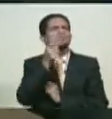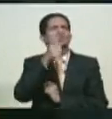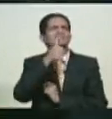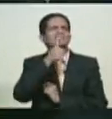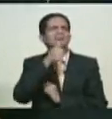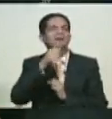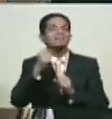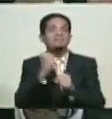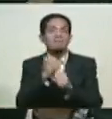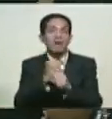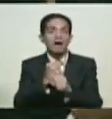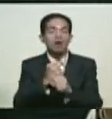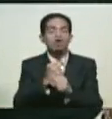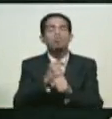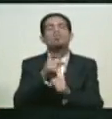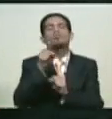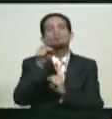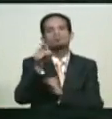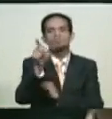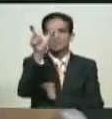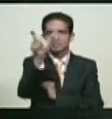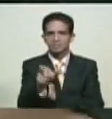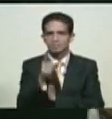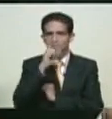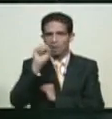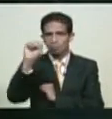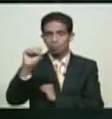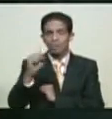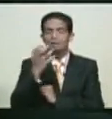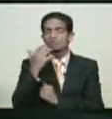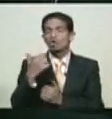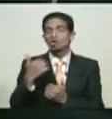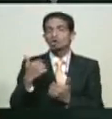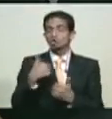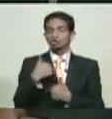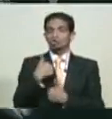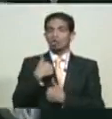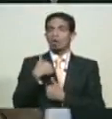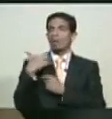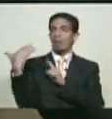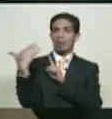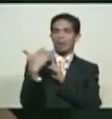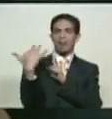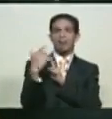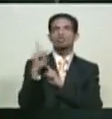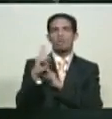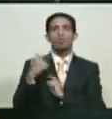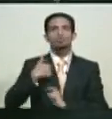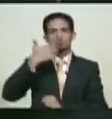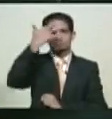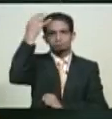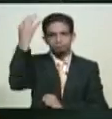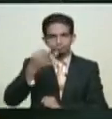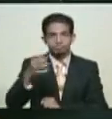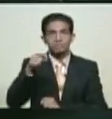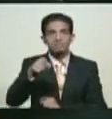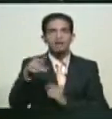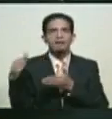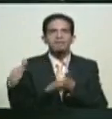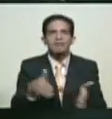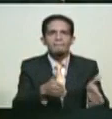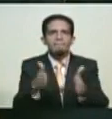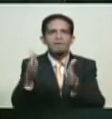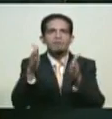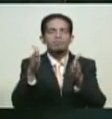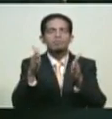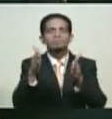es usted a mí y no es de los que hay que convencer yo soy un convencido yo creo firmemente en que este es el camino en